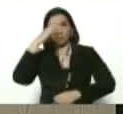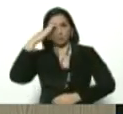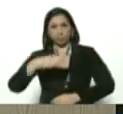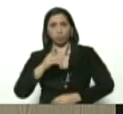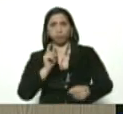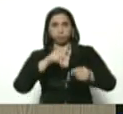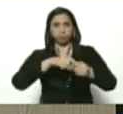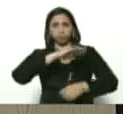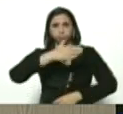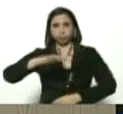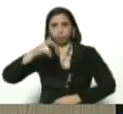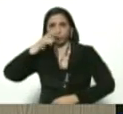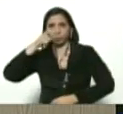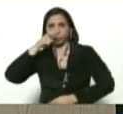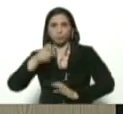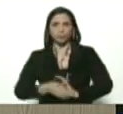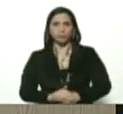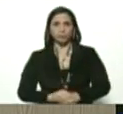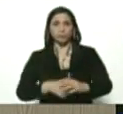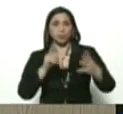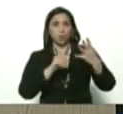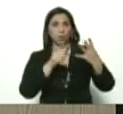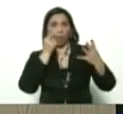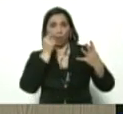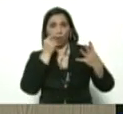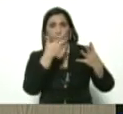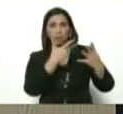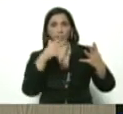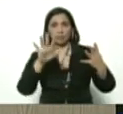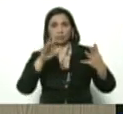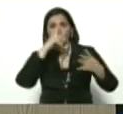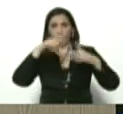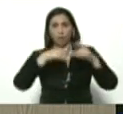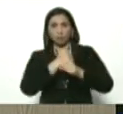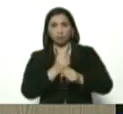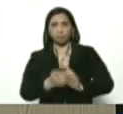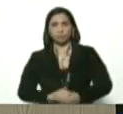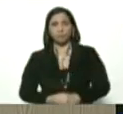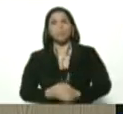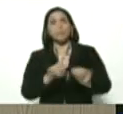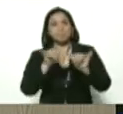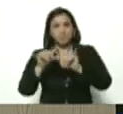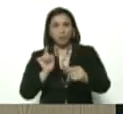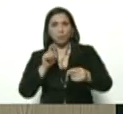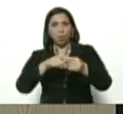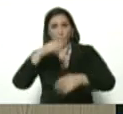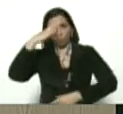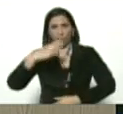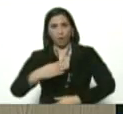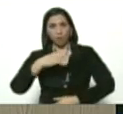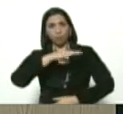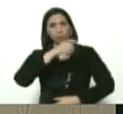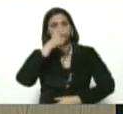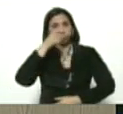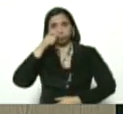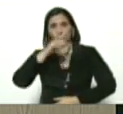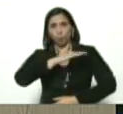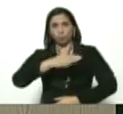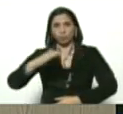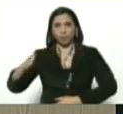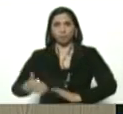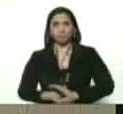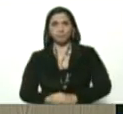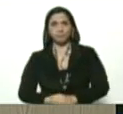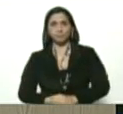comando de guardia costo costera otro masculino de 35 años de edad del mismo comando de la guardia costera